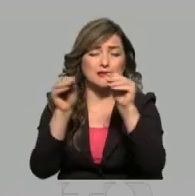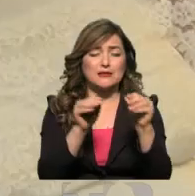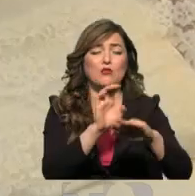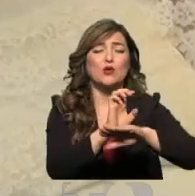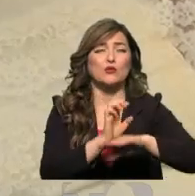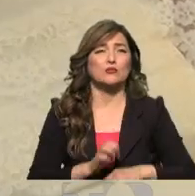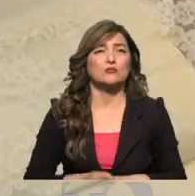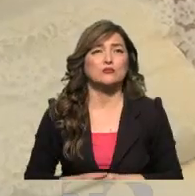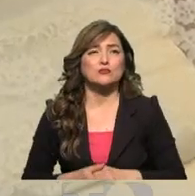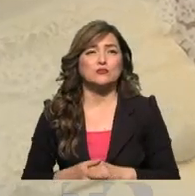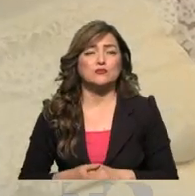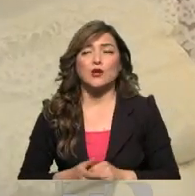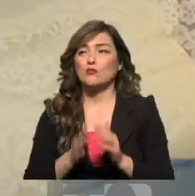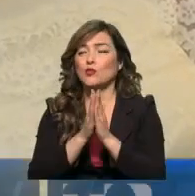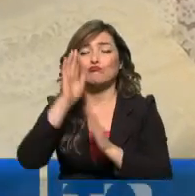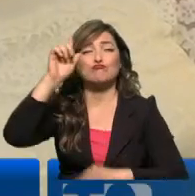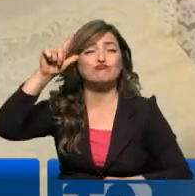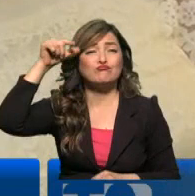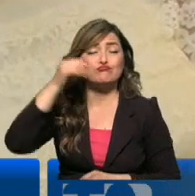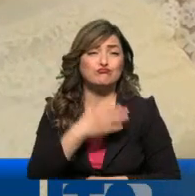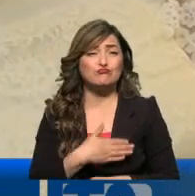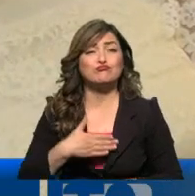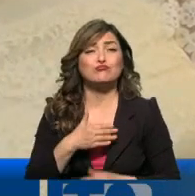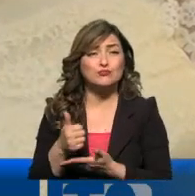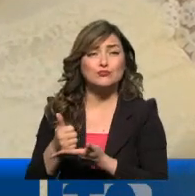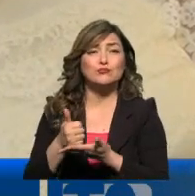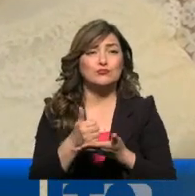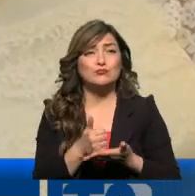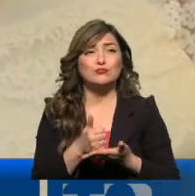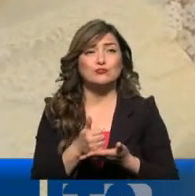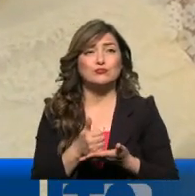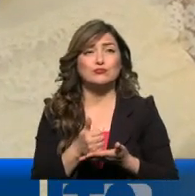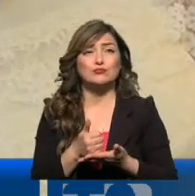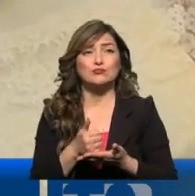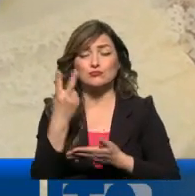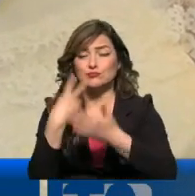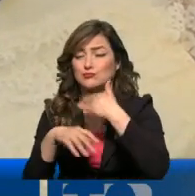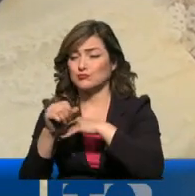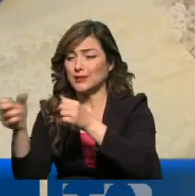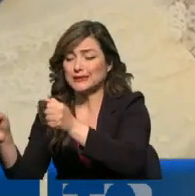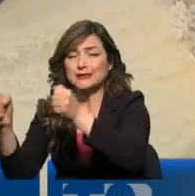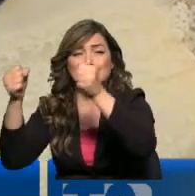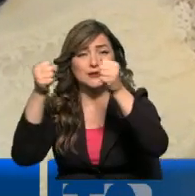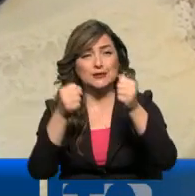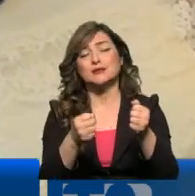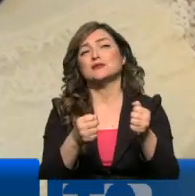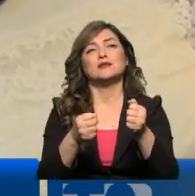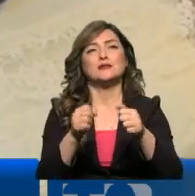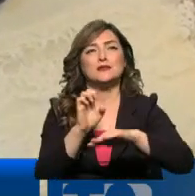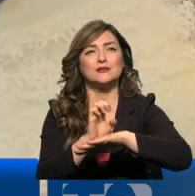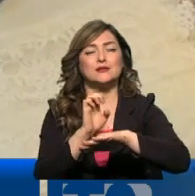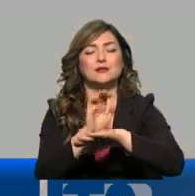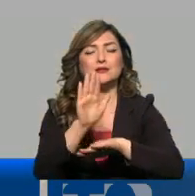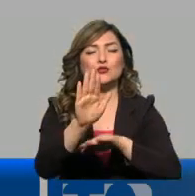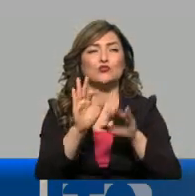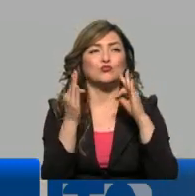yo le pido al gobierno que en favor nos ayude para crear en la reparación a mi hija para que mi hija regrese a su padre con su